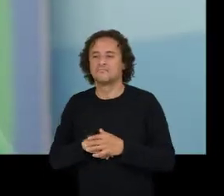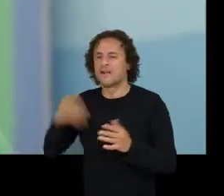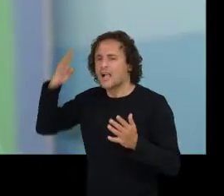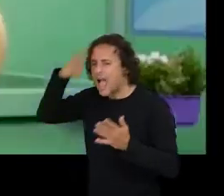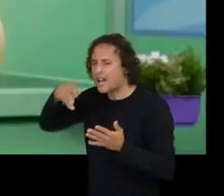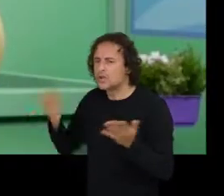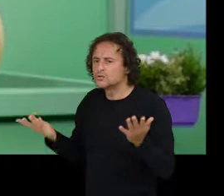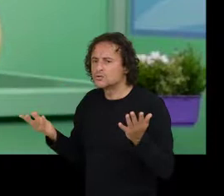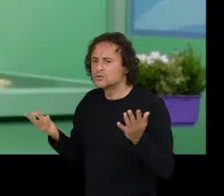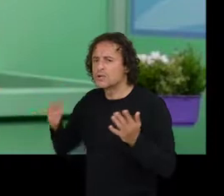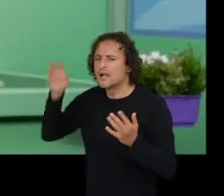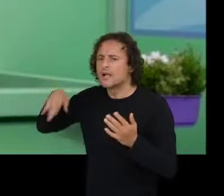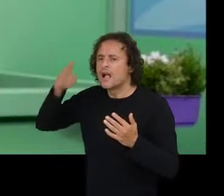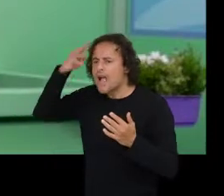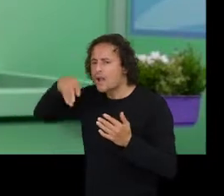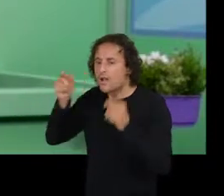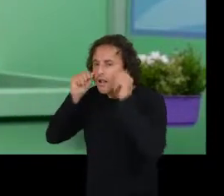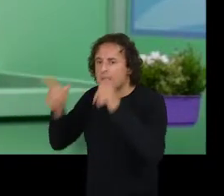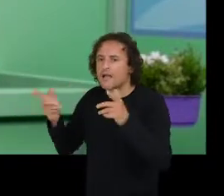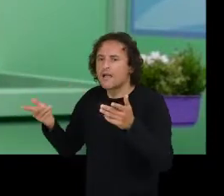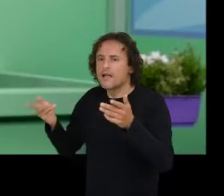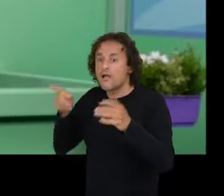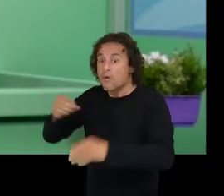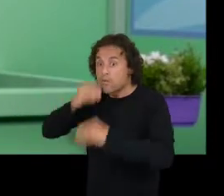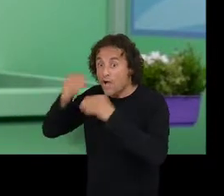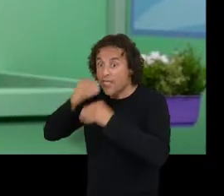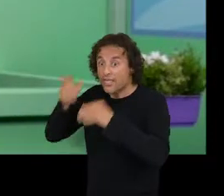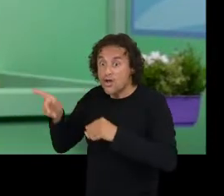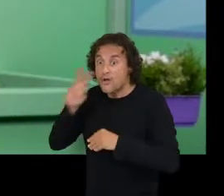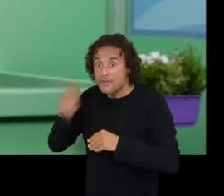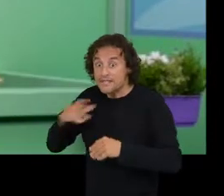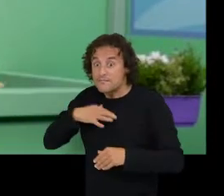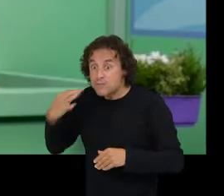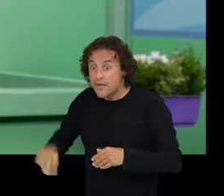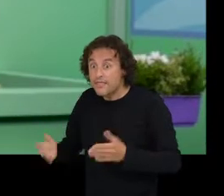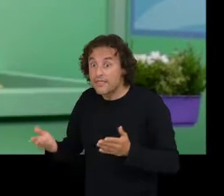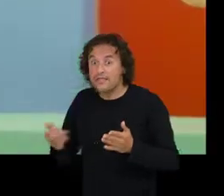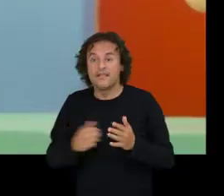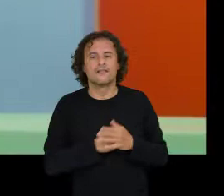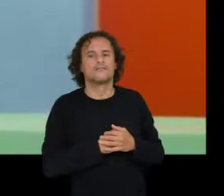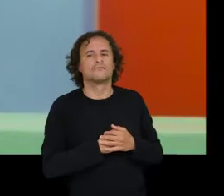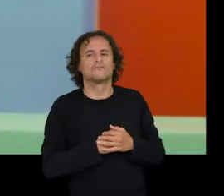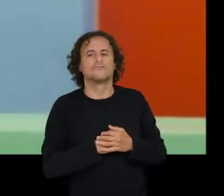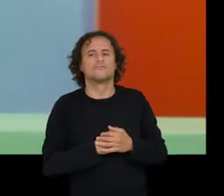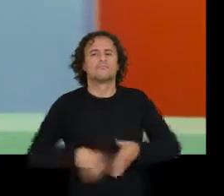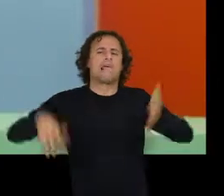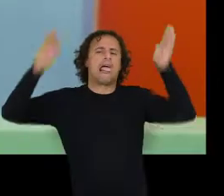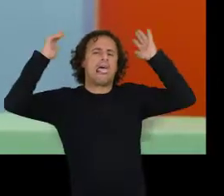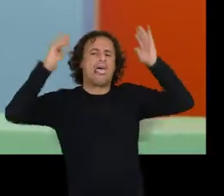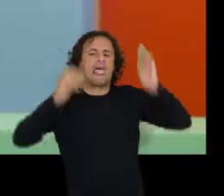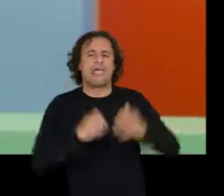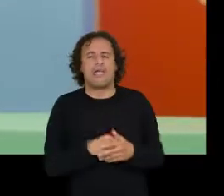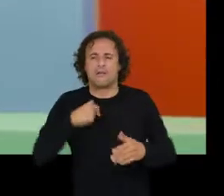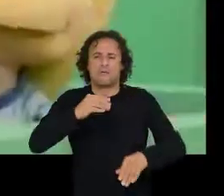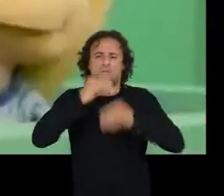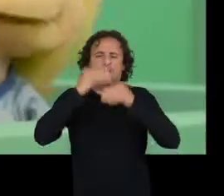¡Carlos! ¡Carlos, desperta! ¿Sabe lo bocadillo de salchichón de 2 metros? Eu non vexo